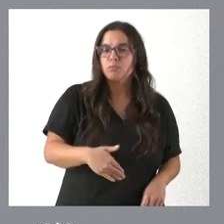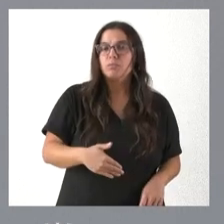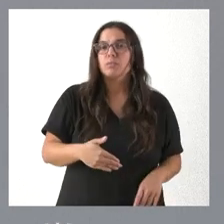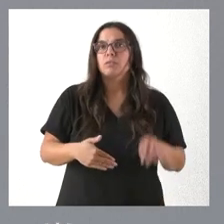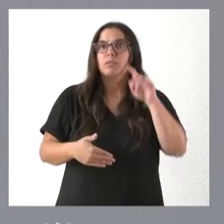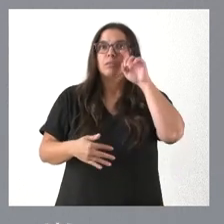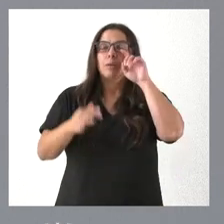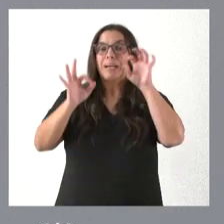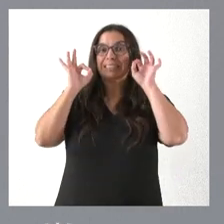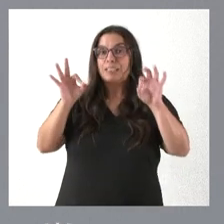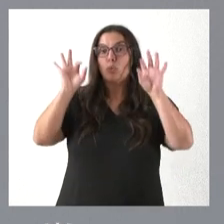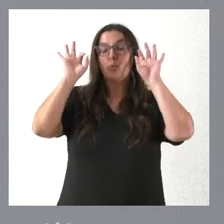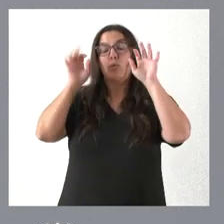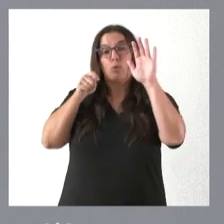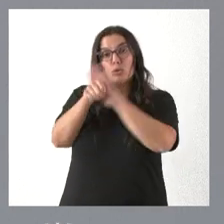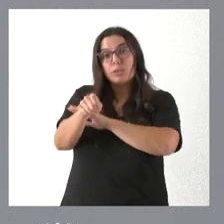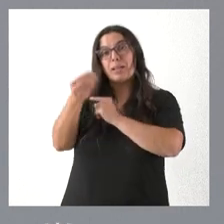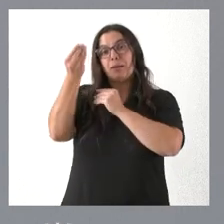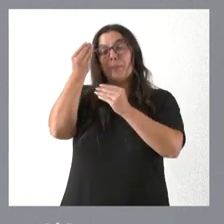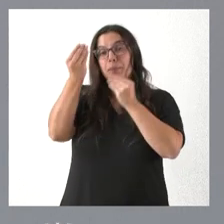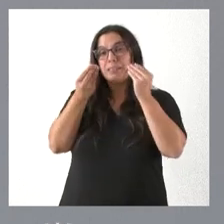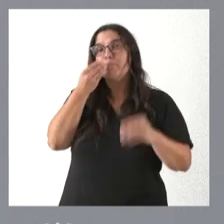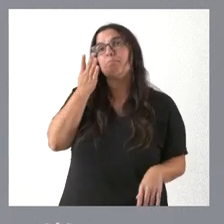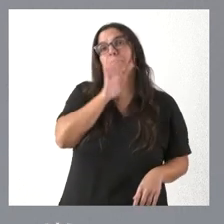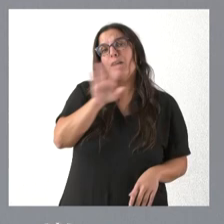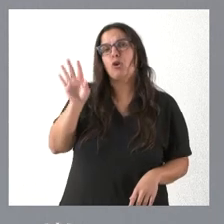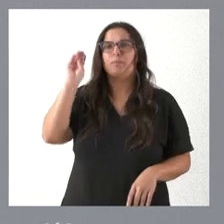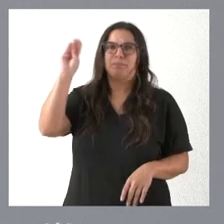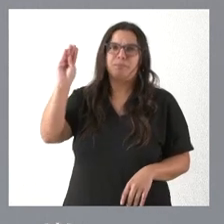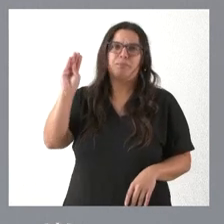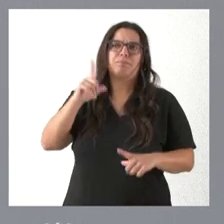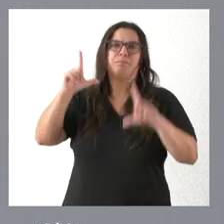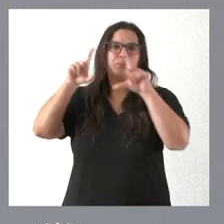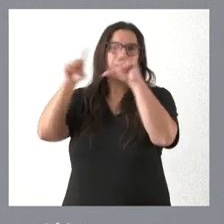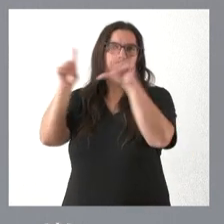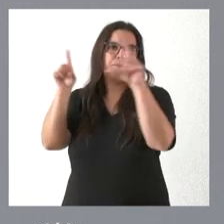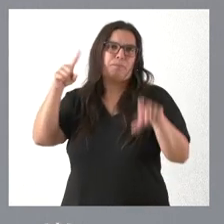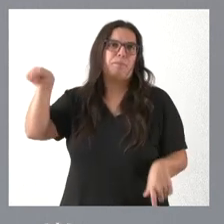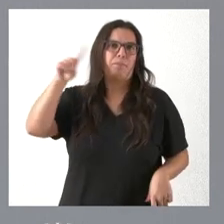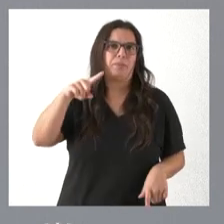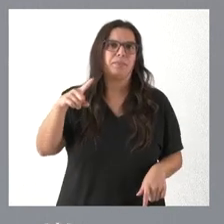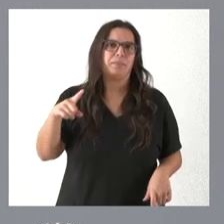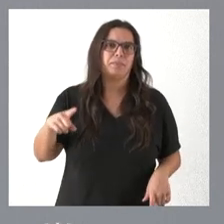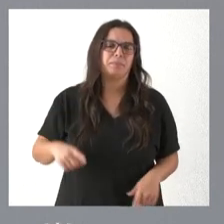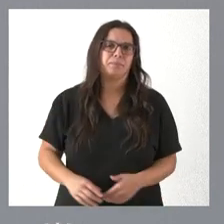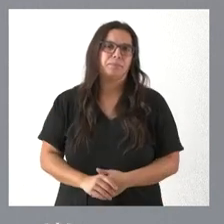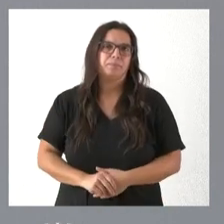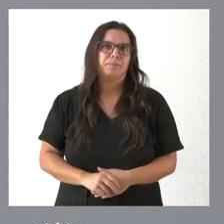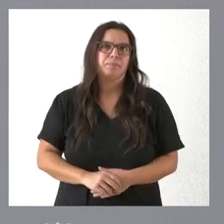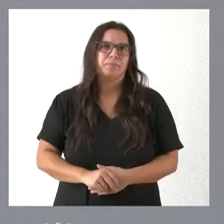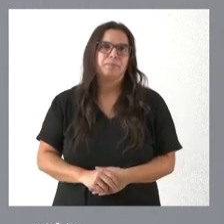concreto de las inversiones lo mejor sin lugar a dudas que el protagonismo siempre corresponda a estas empresas que son las que las van a